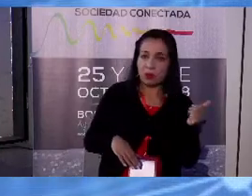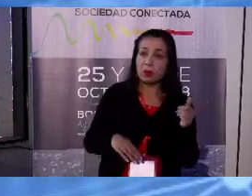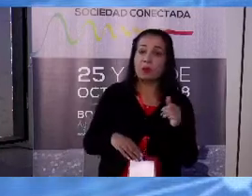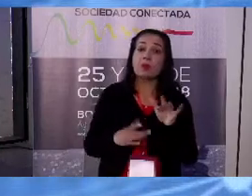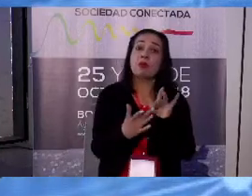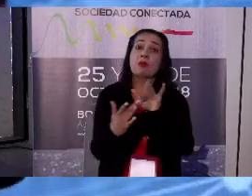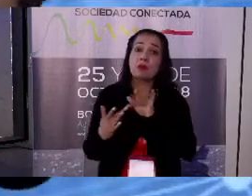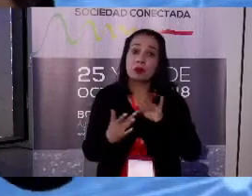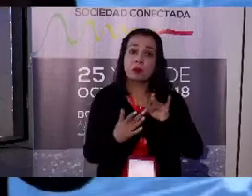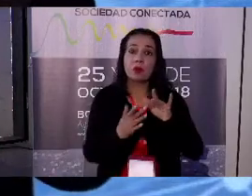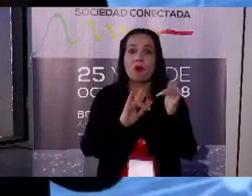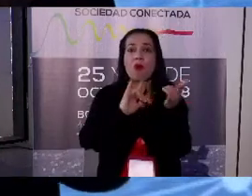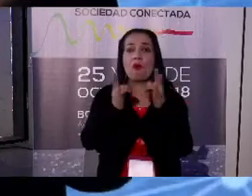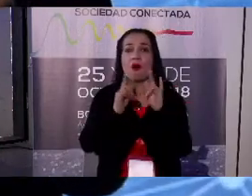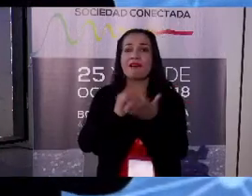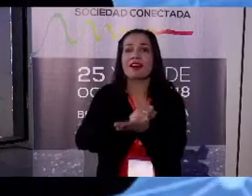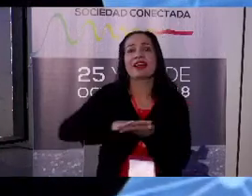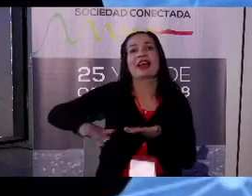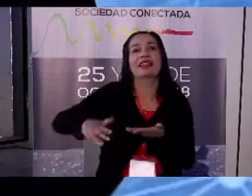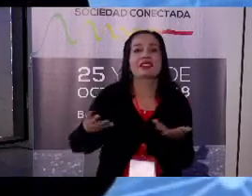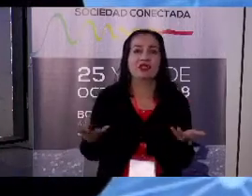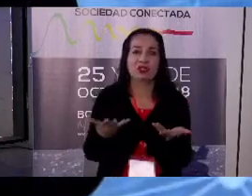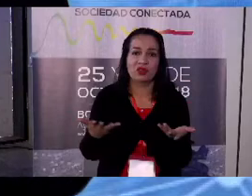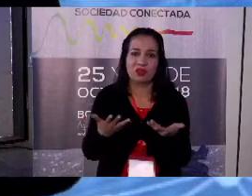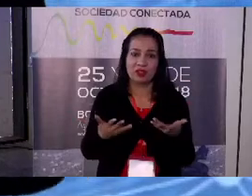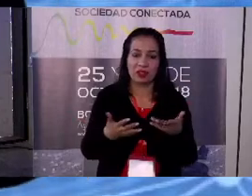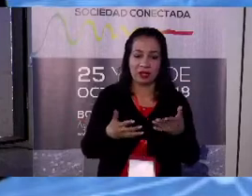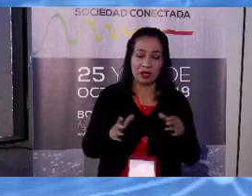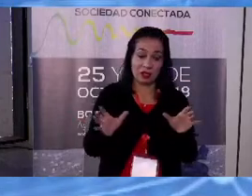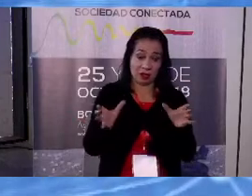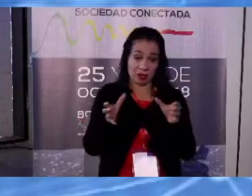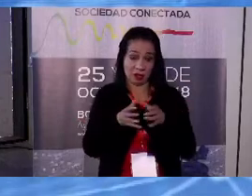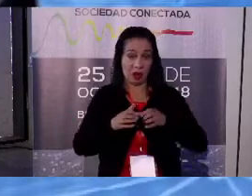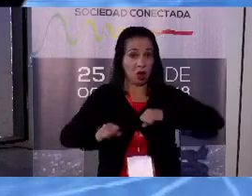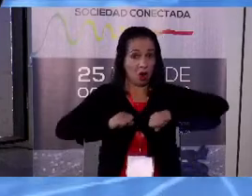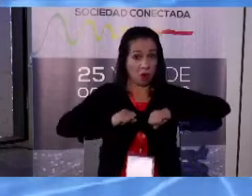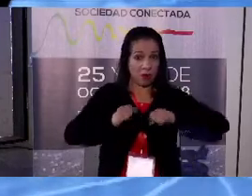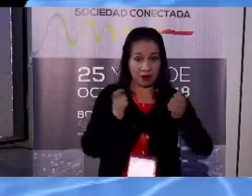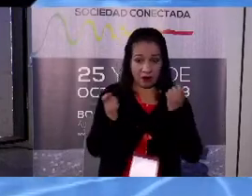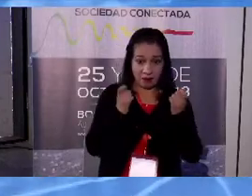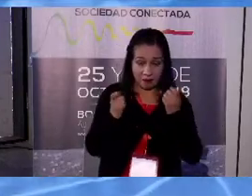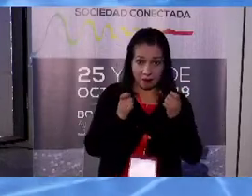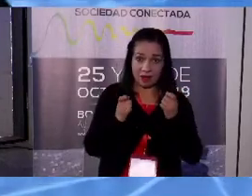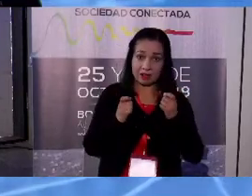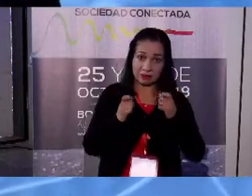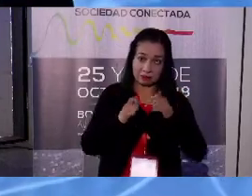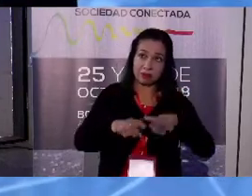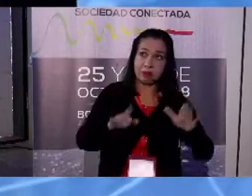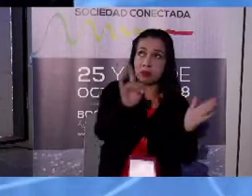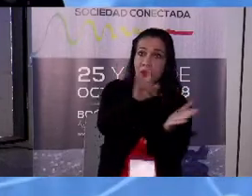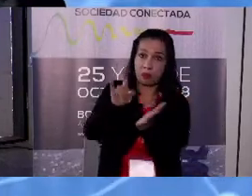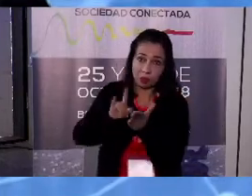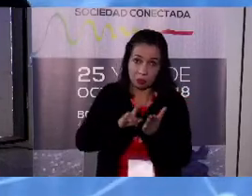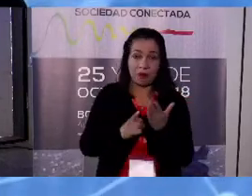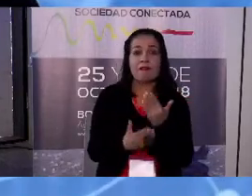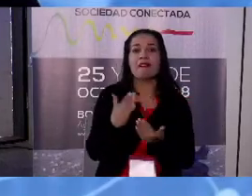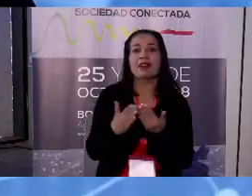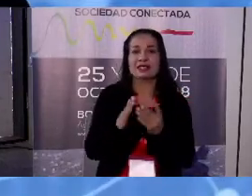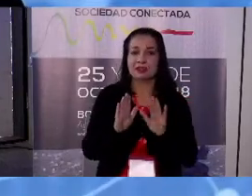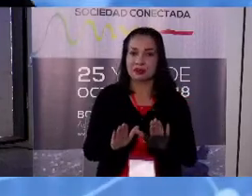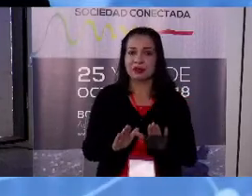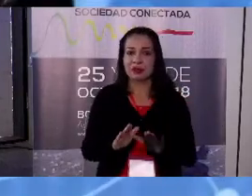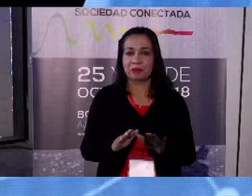gratis instalado por los operadores móviles a cambio de ciertas facilidades usted va a pedir el gobierno dominicano